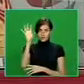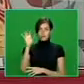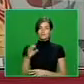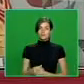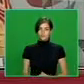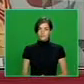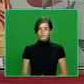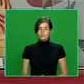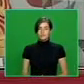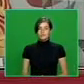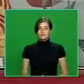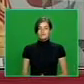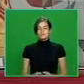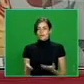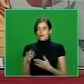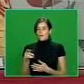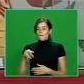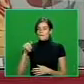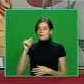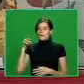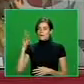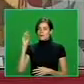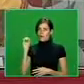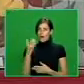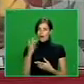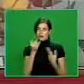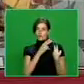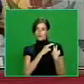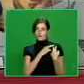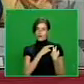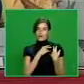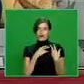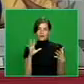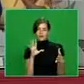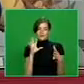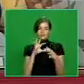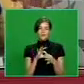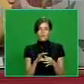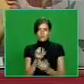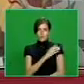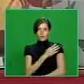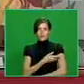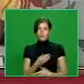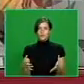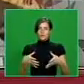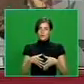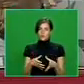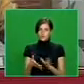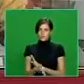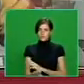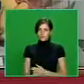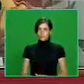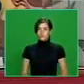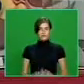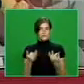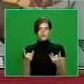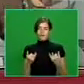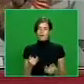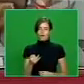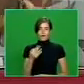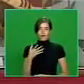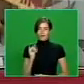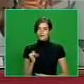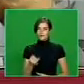Dale la palabra a Pedro Lander que tiene la responsabilidad de articular este poderoso movimiento ya está